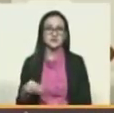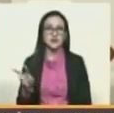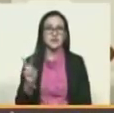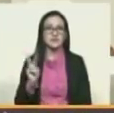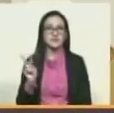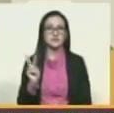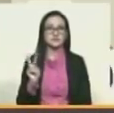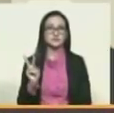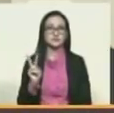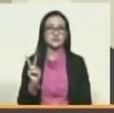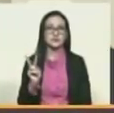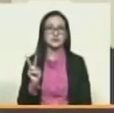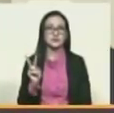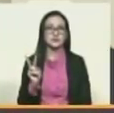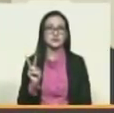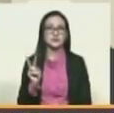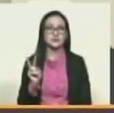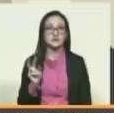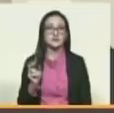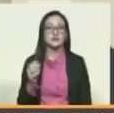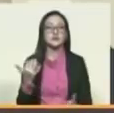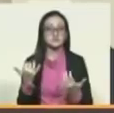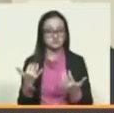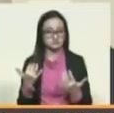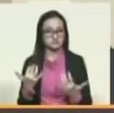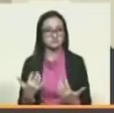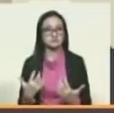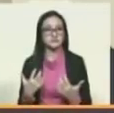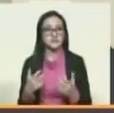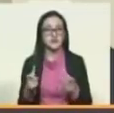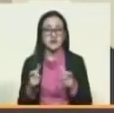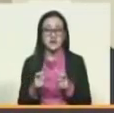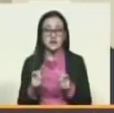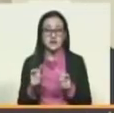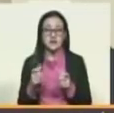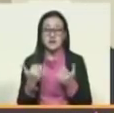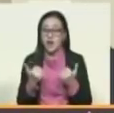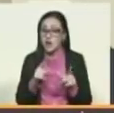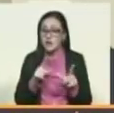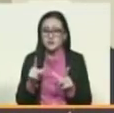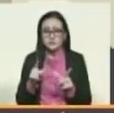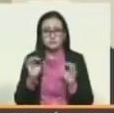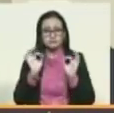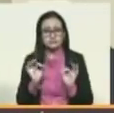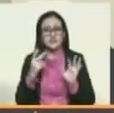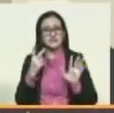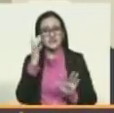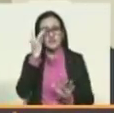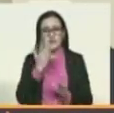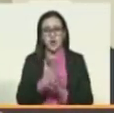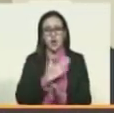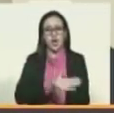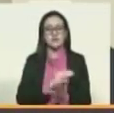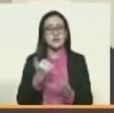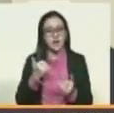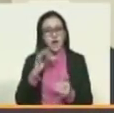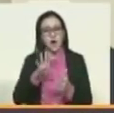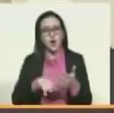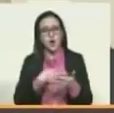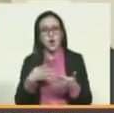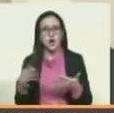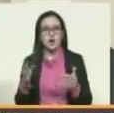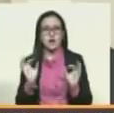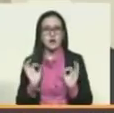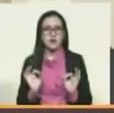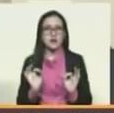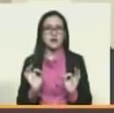Venezuela. Está convocada desde el 7 de febrero y ya tenemos el cronograma activo